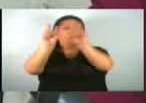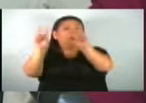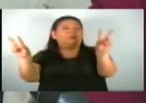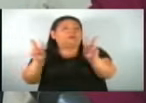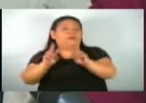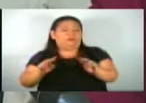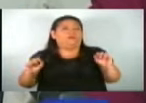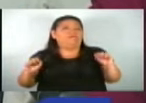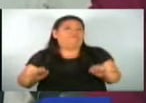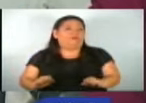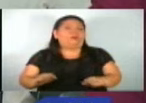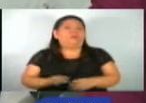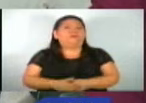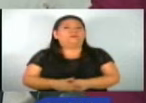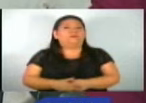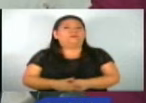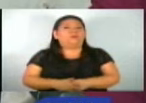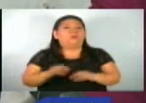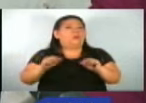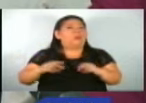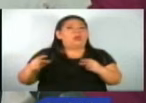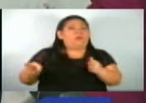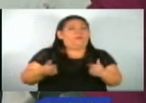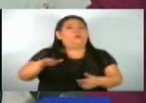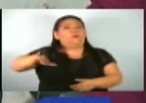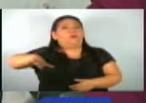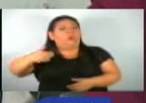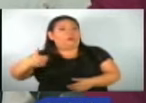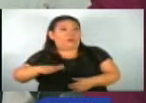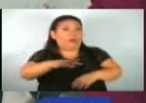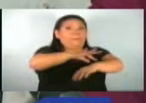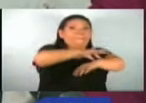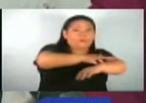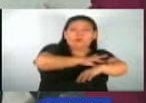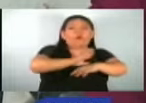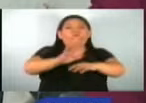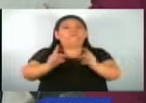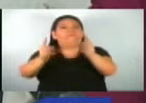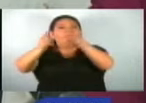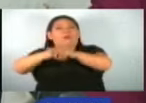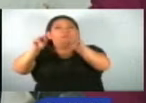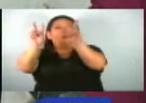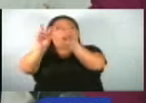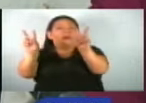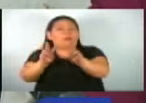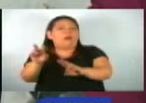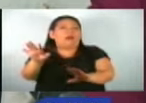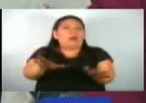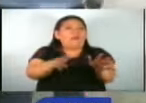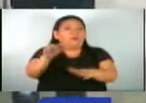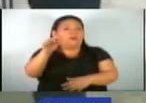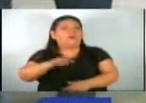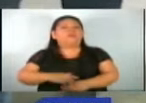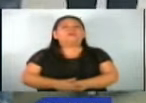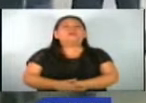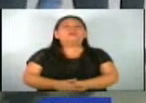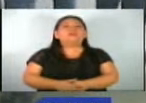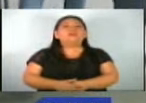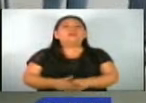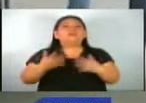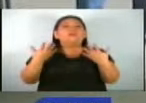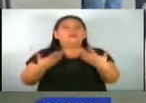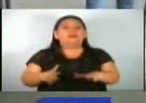puede pasar de inmediato a las clases virtuales en casos excepcionales como estos. Como